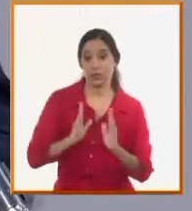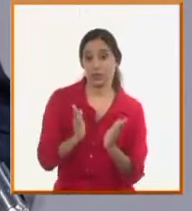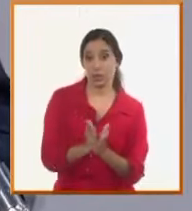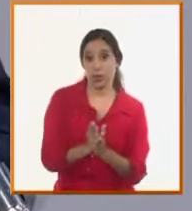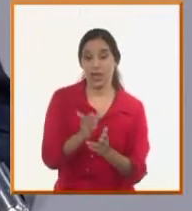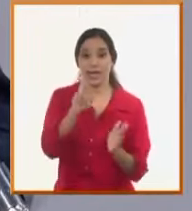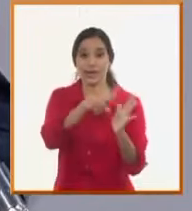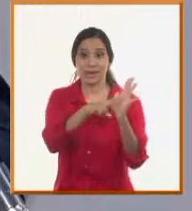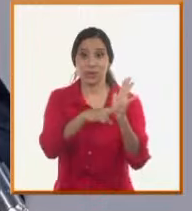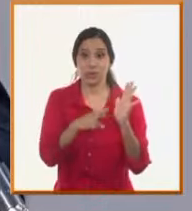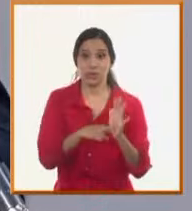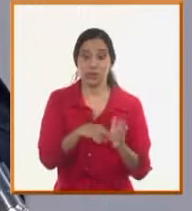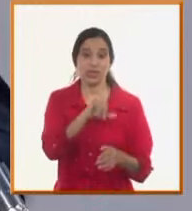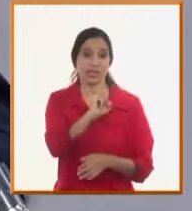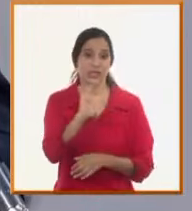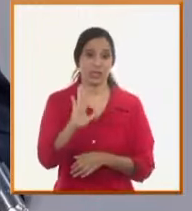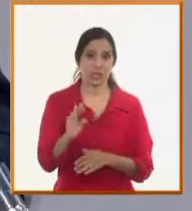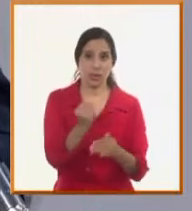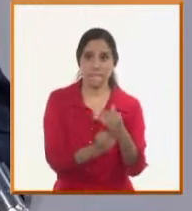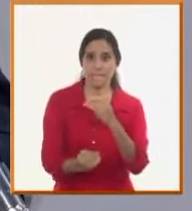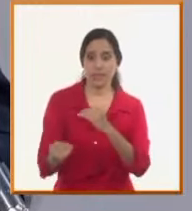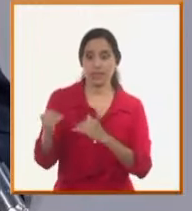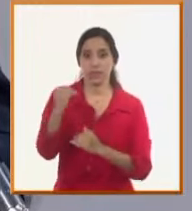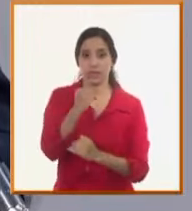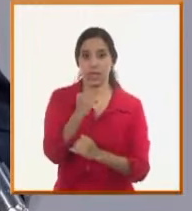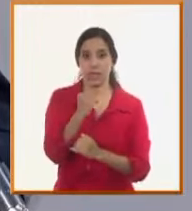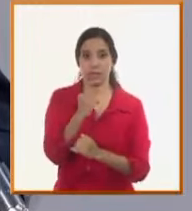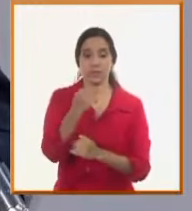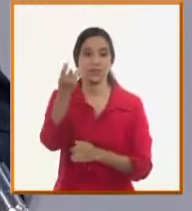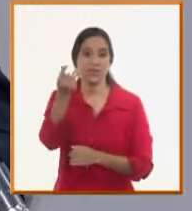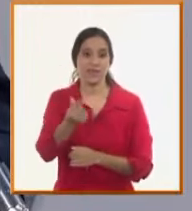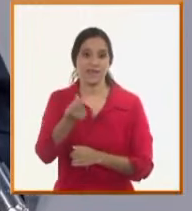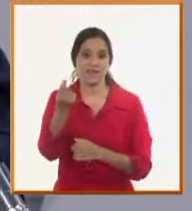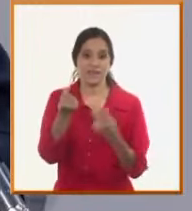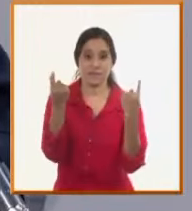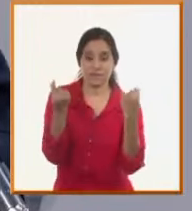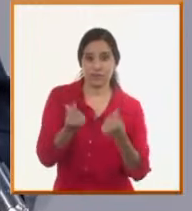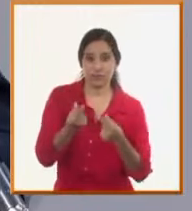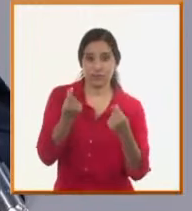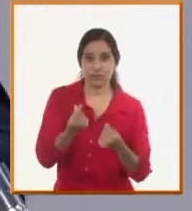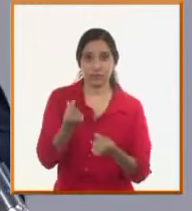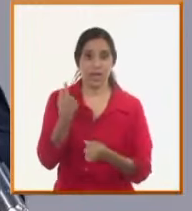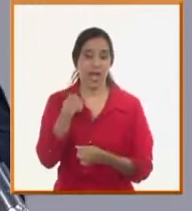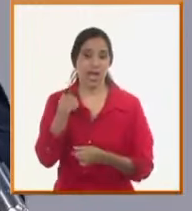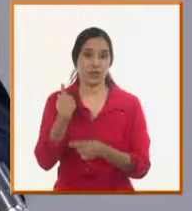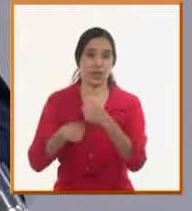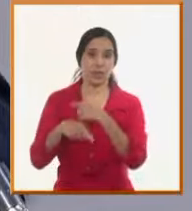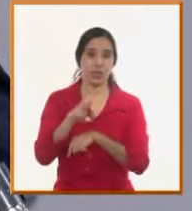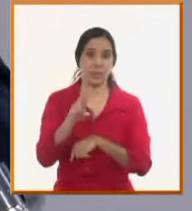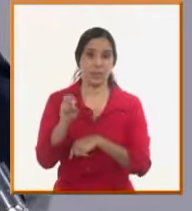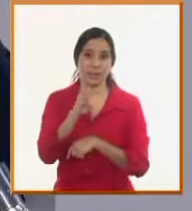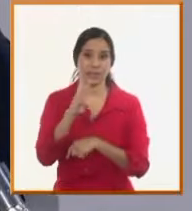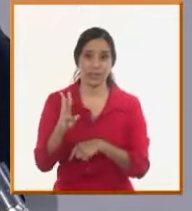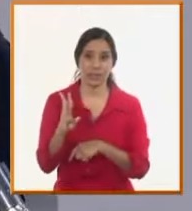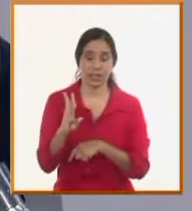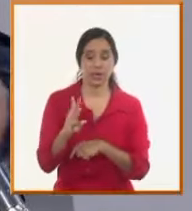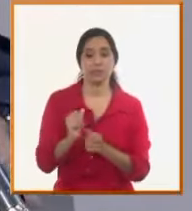resolución 65 del Ministerio de Finanzas y Precios, emitida en el 2023, publicada en la Gaceta,